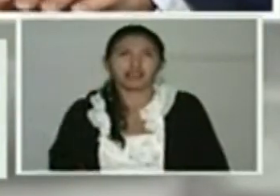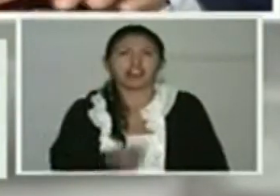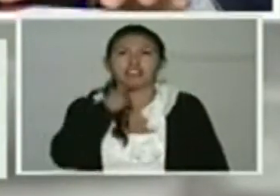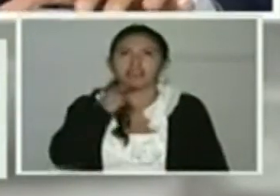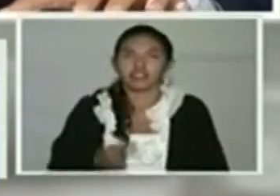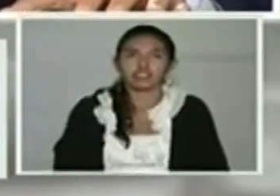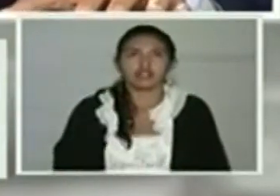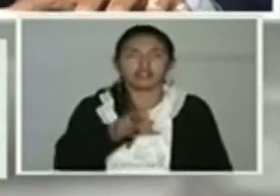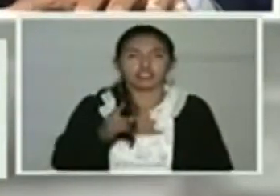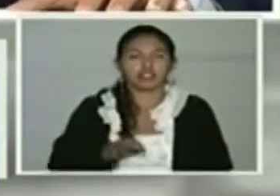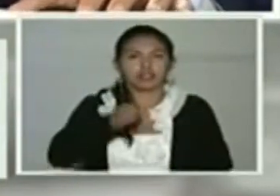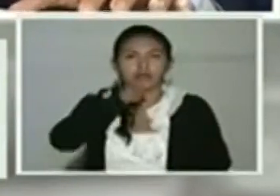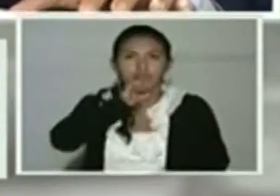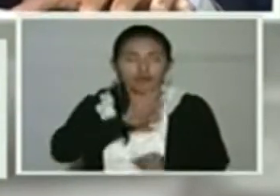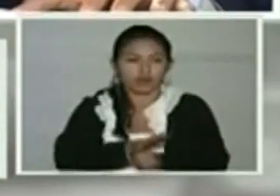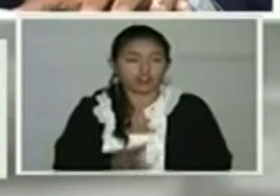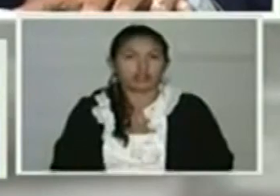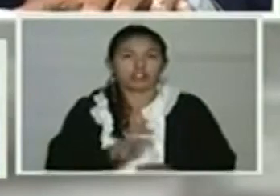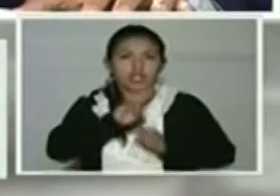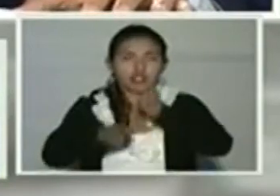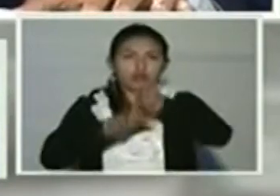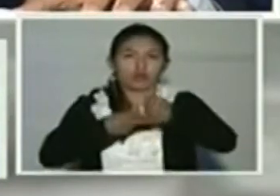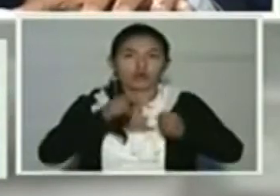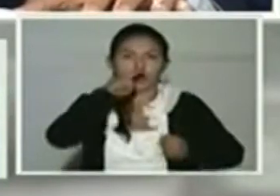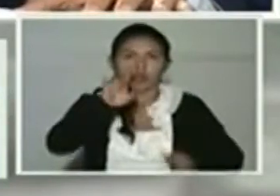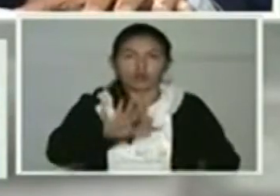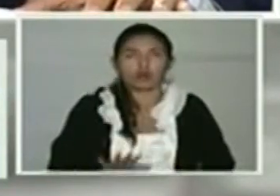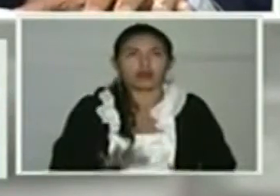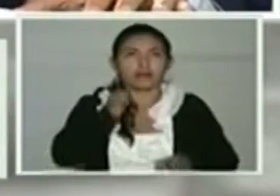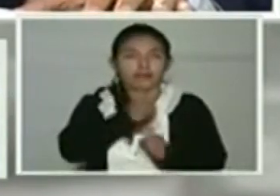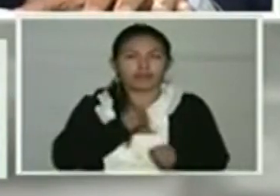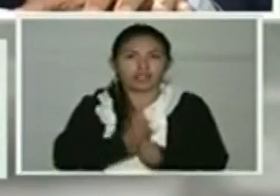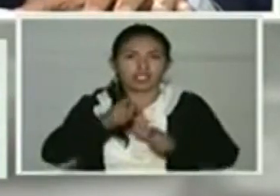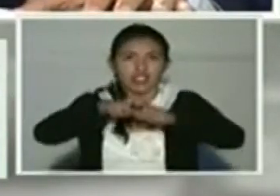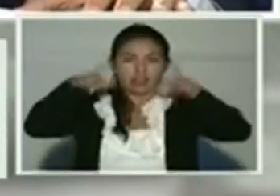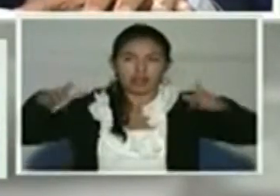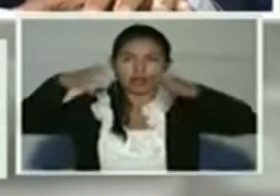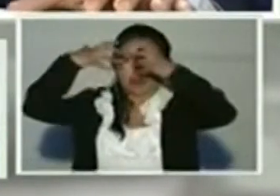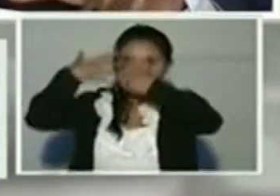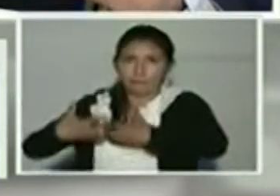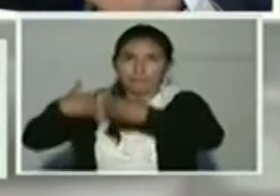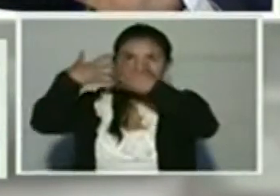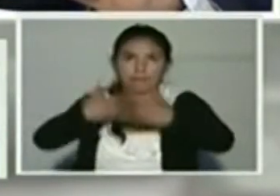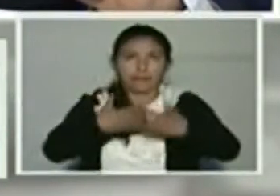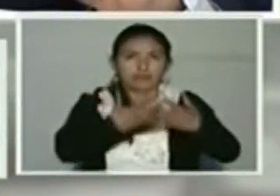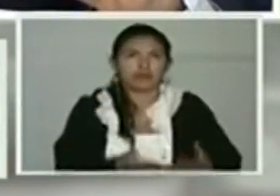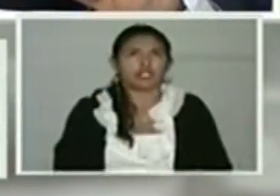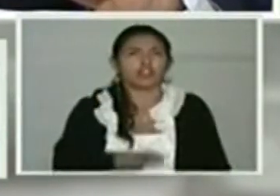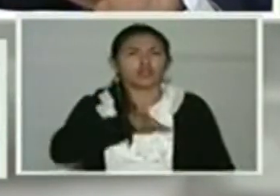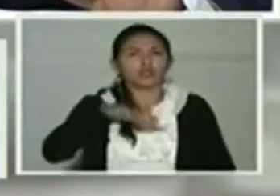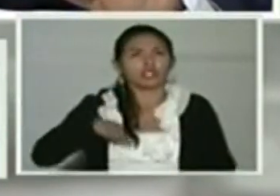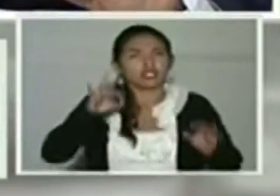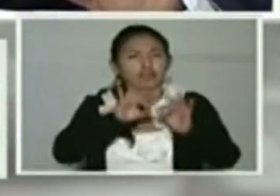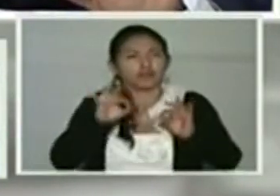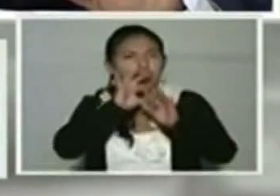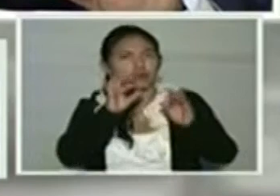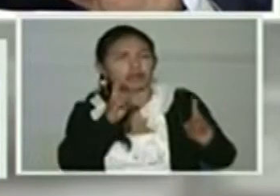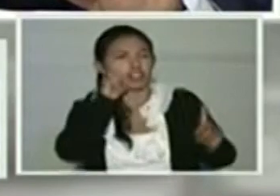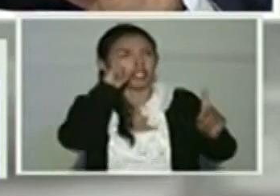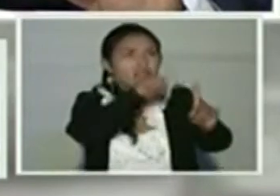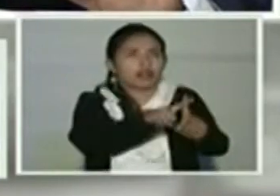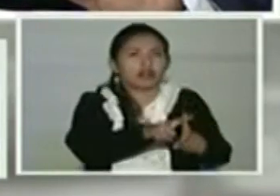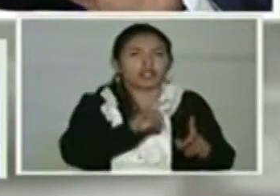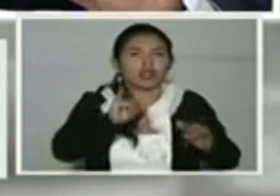precisión el uso del seguro desempleo que significa que negocio para las grandes empresas aseguradoras lo que a nosotros nos interesa es que estos jóvenes